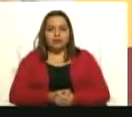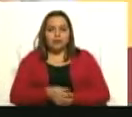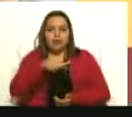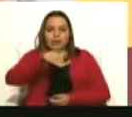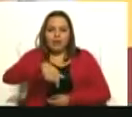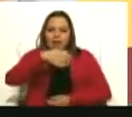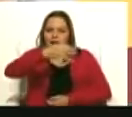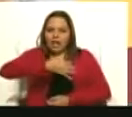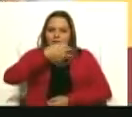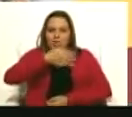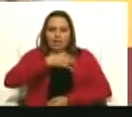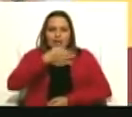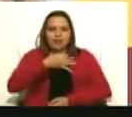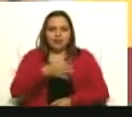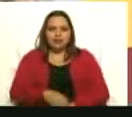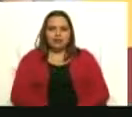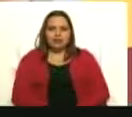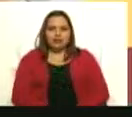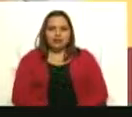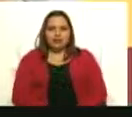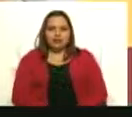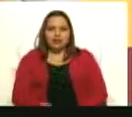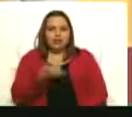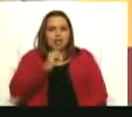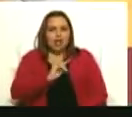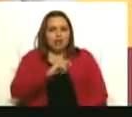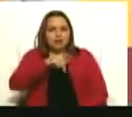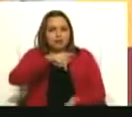donde está presente